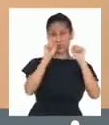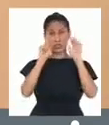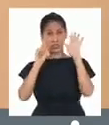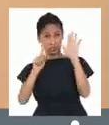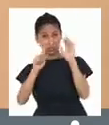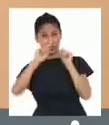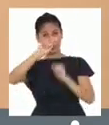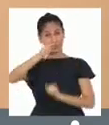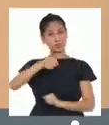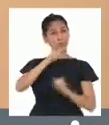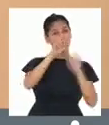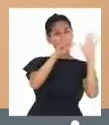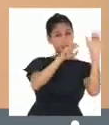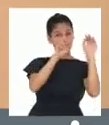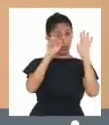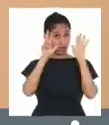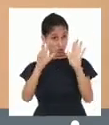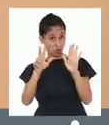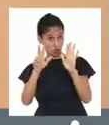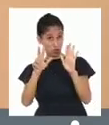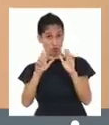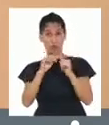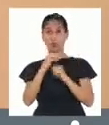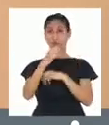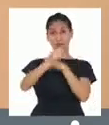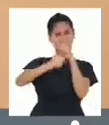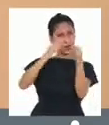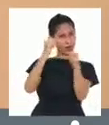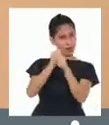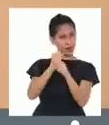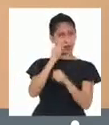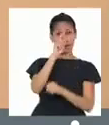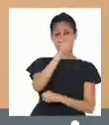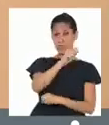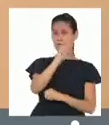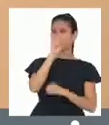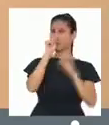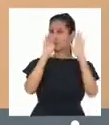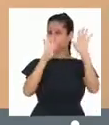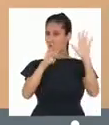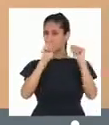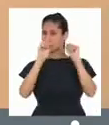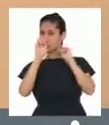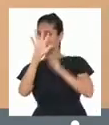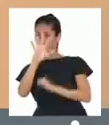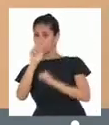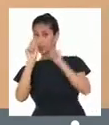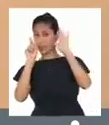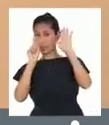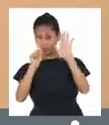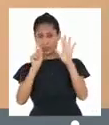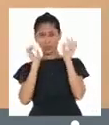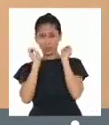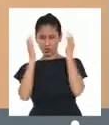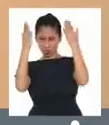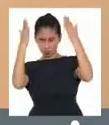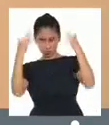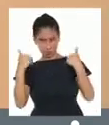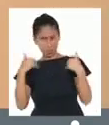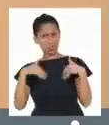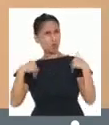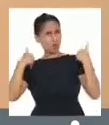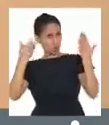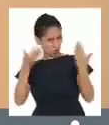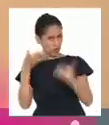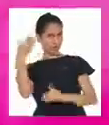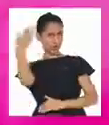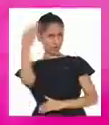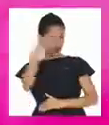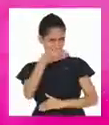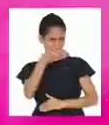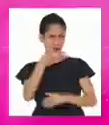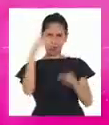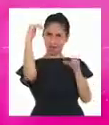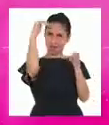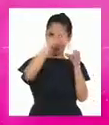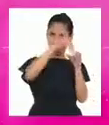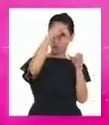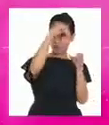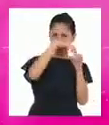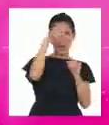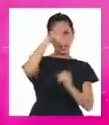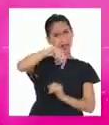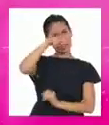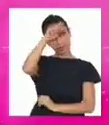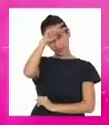la Constitución en 1956 que las mujeres pueden votar en el Perú. Y